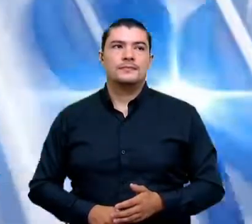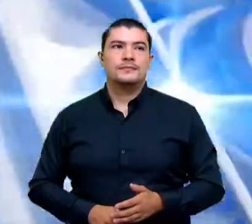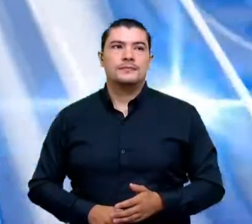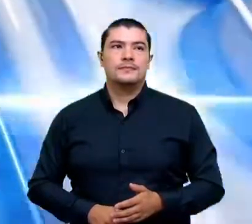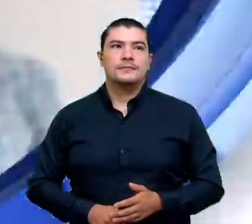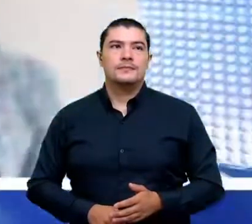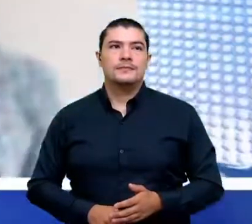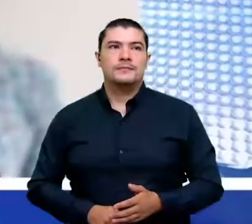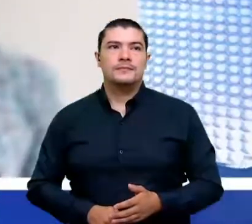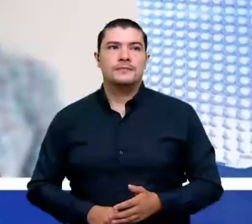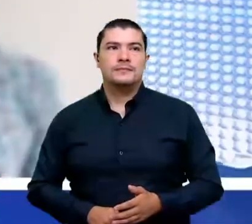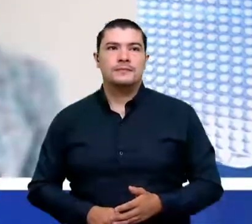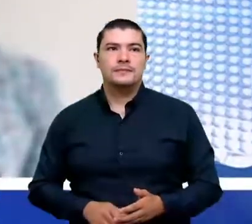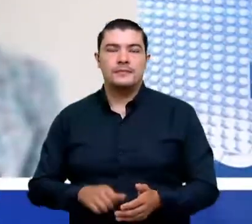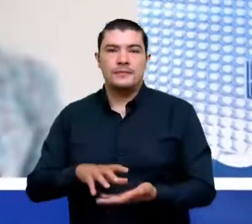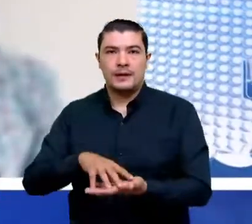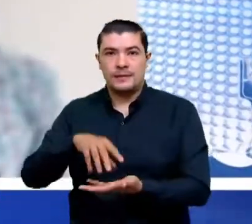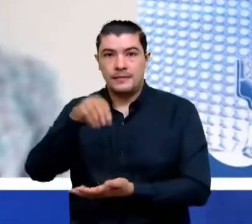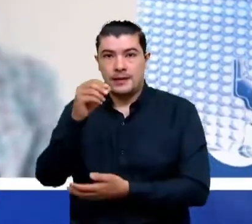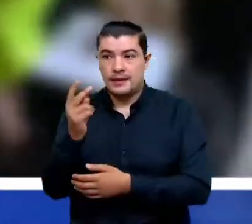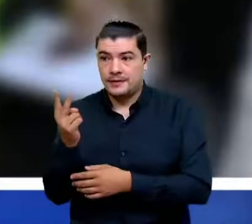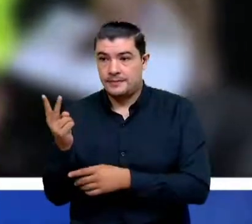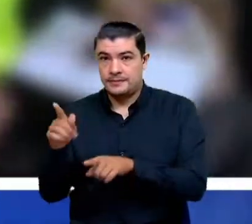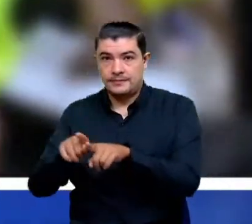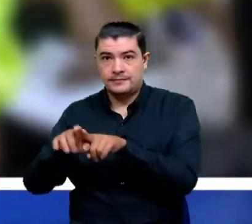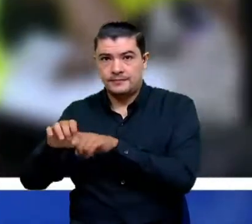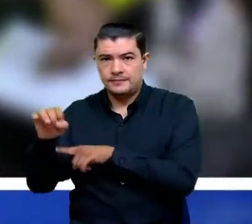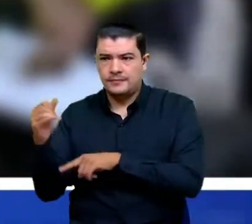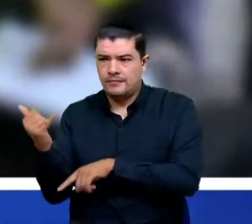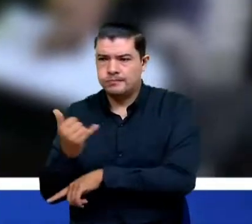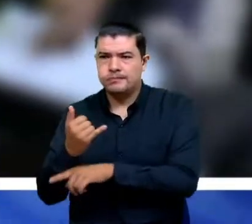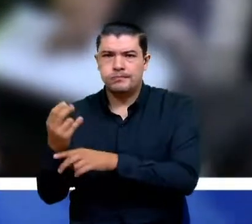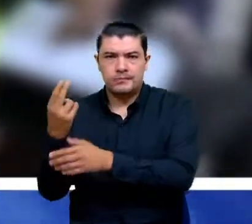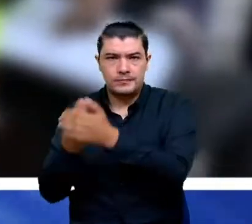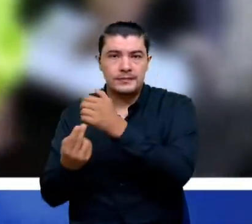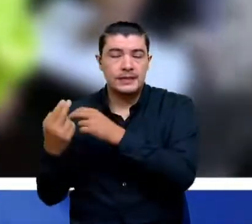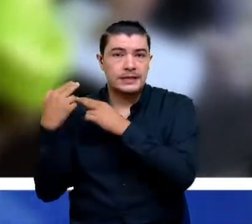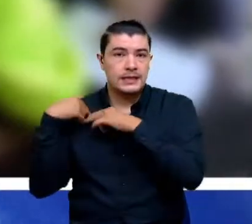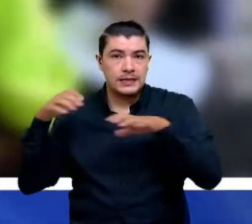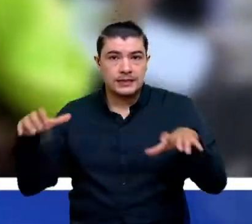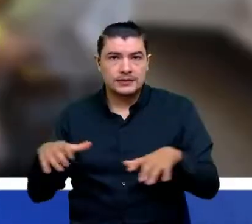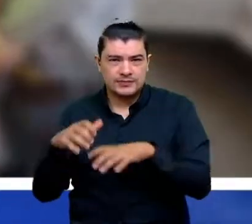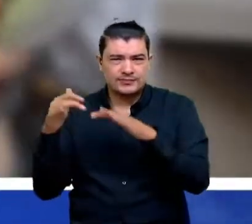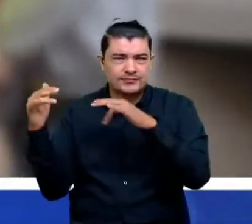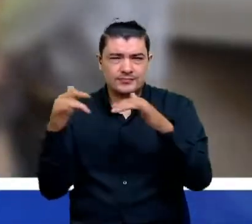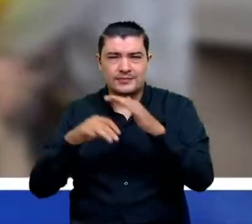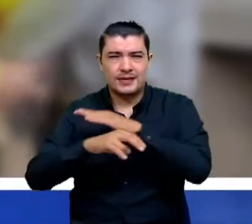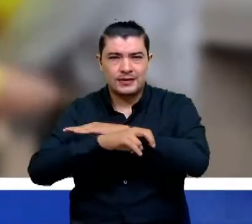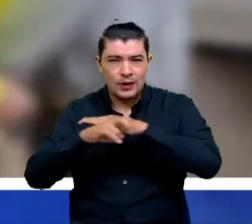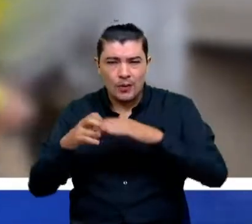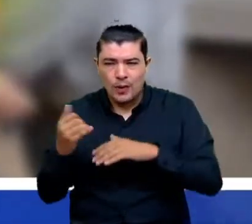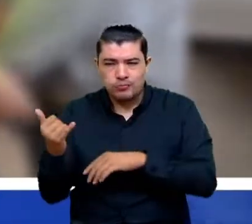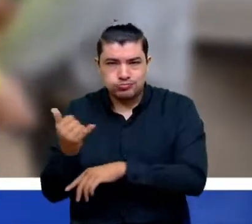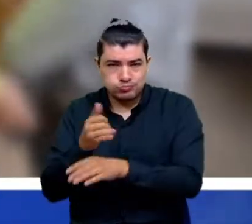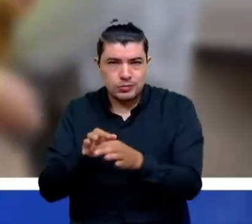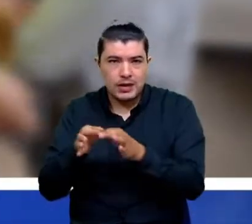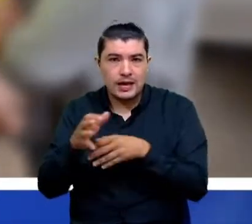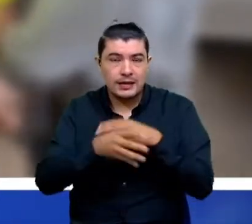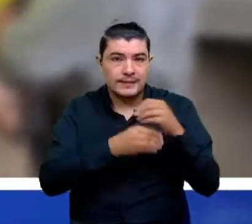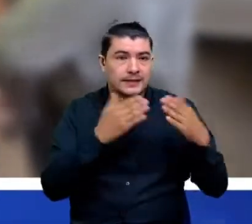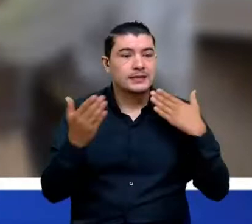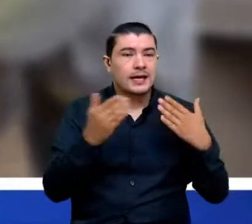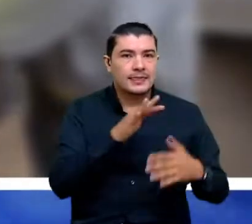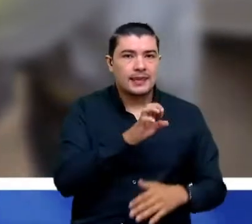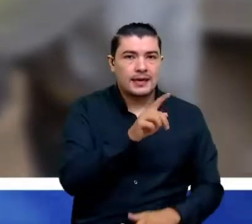en málaga dos hermanos que presuntamente se dedicaban a cometer hurtos en diferentes barrios de este municipio y en un sector de la vereda tequia de san